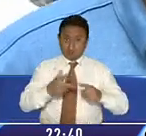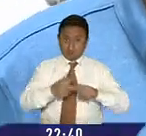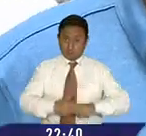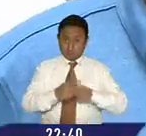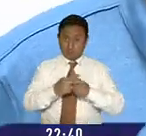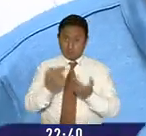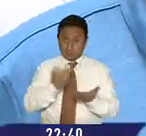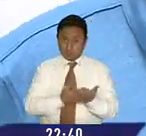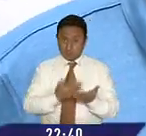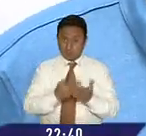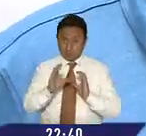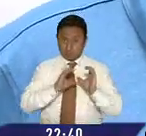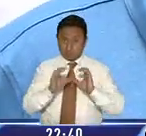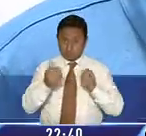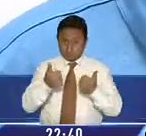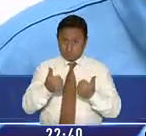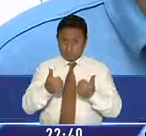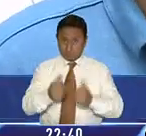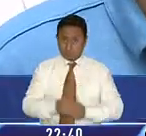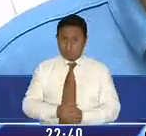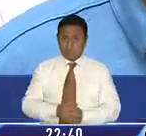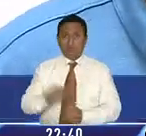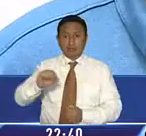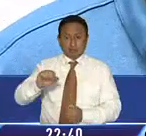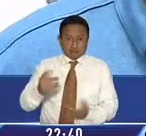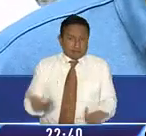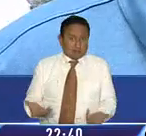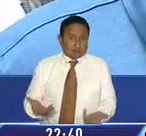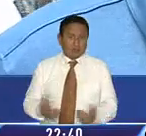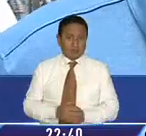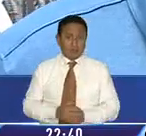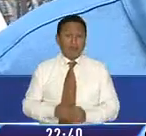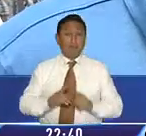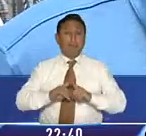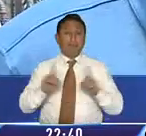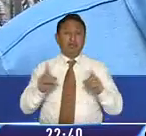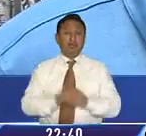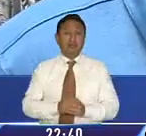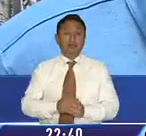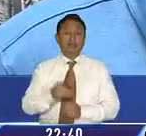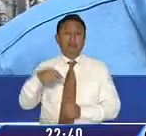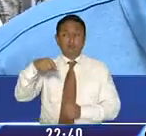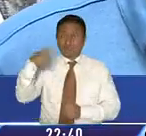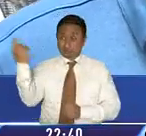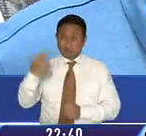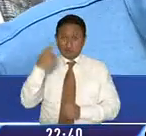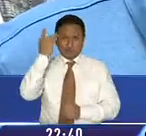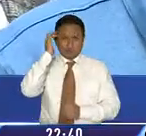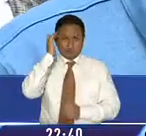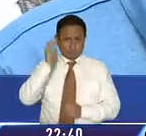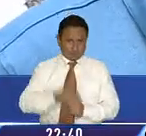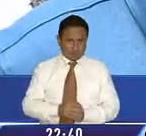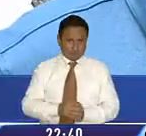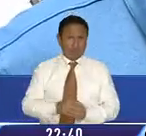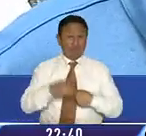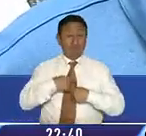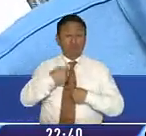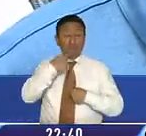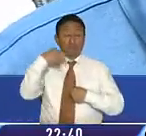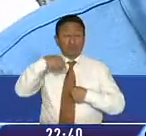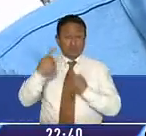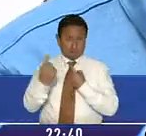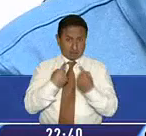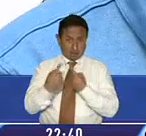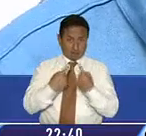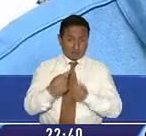estos tan anunciados diálogos. Es saludable que se dé ese hecho. Sin embargo, hay algunas preocupaciones. Mientras nos dicen que quieren dialogar,